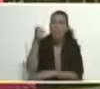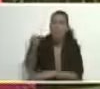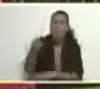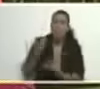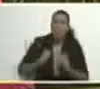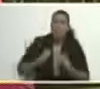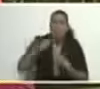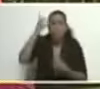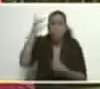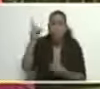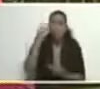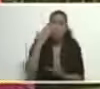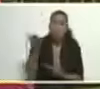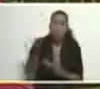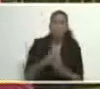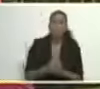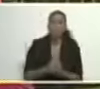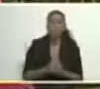Bolivia.